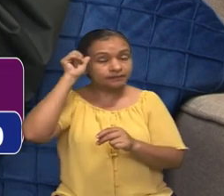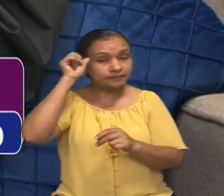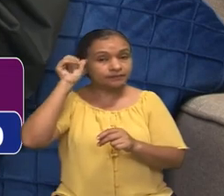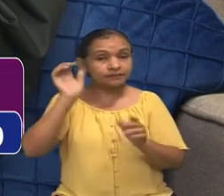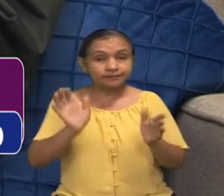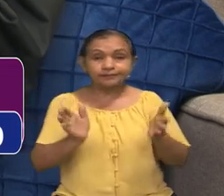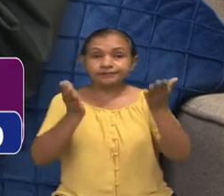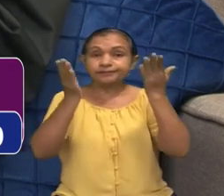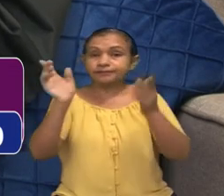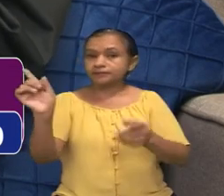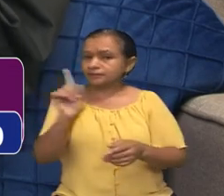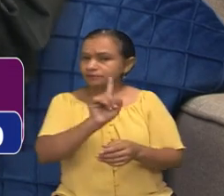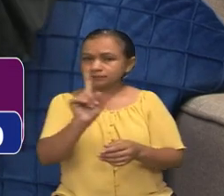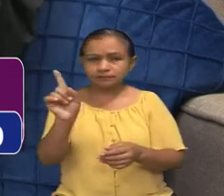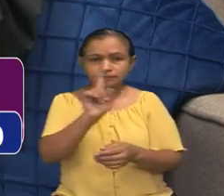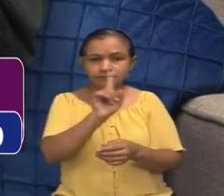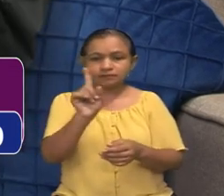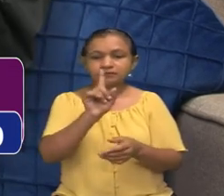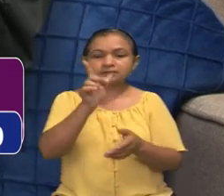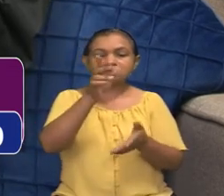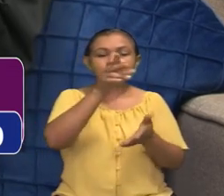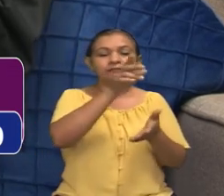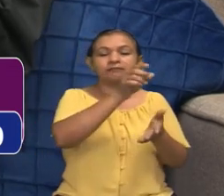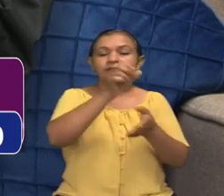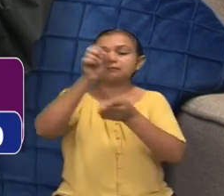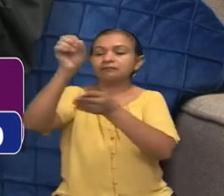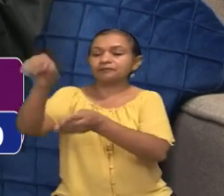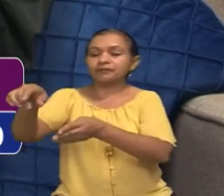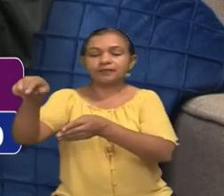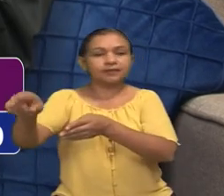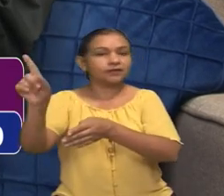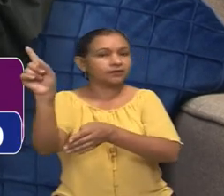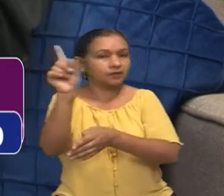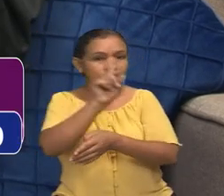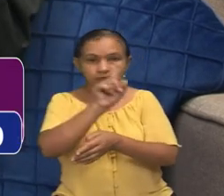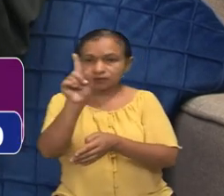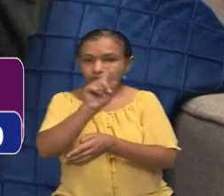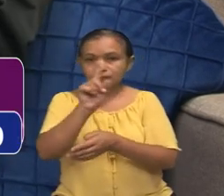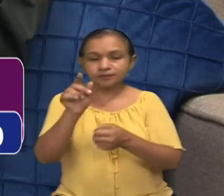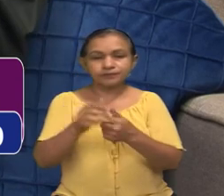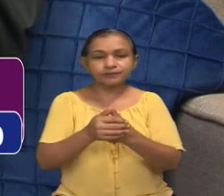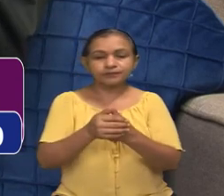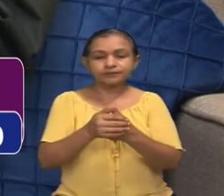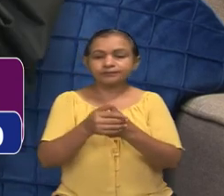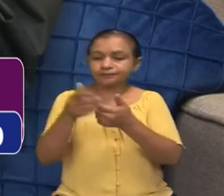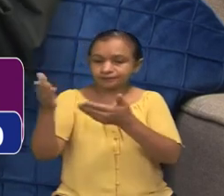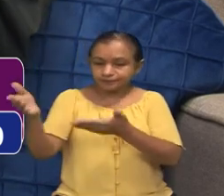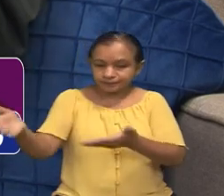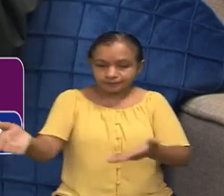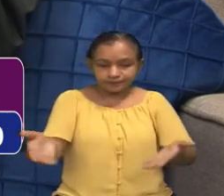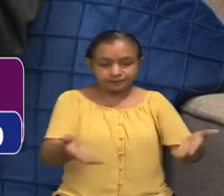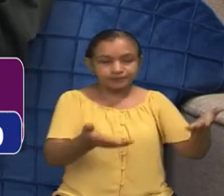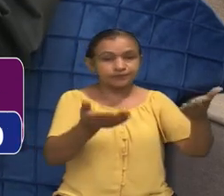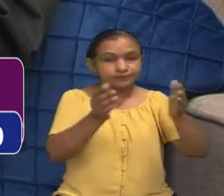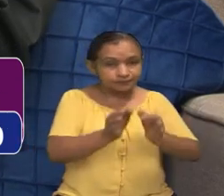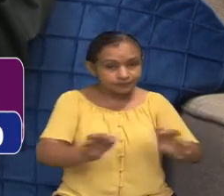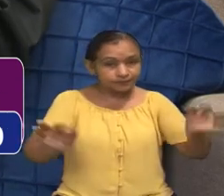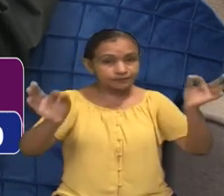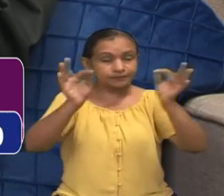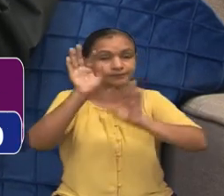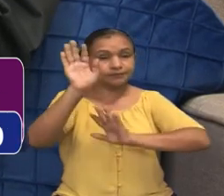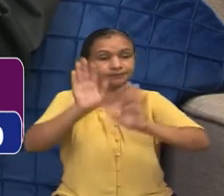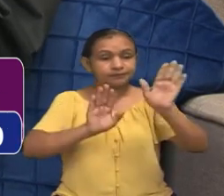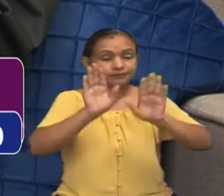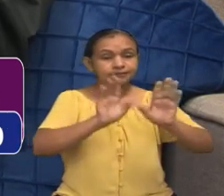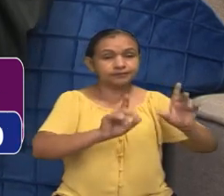que sean enviadas a un centro, sino que el espacio primario, el espacio fundamental para las